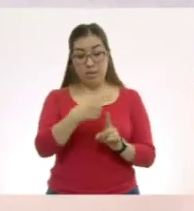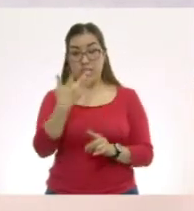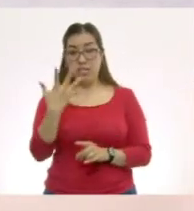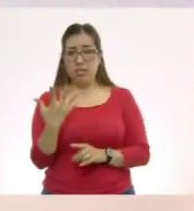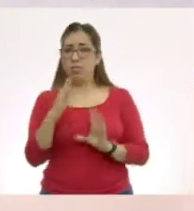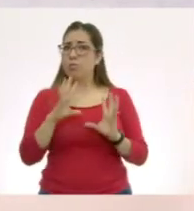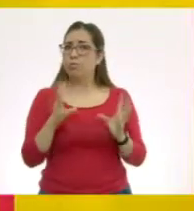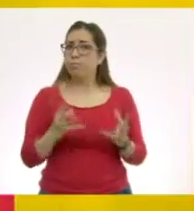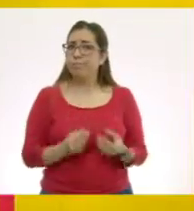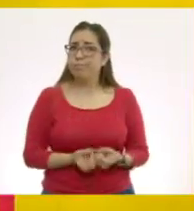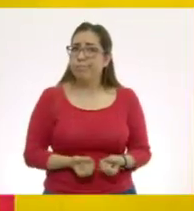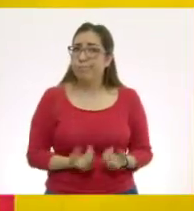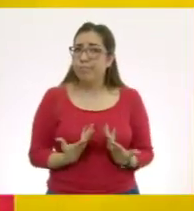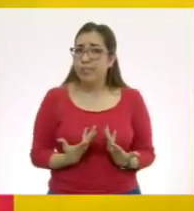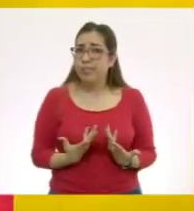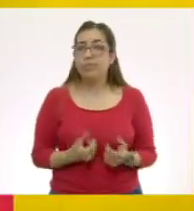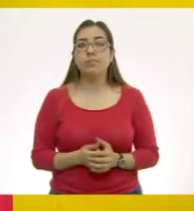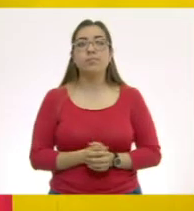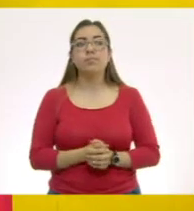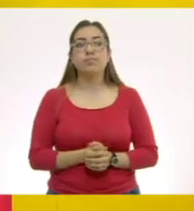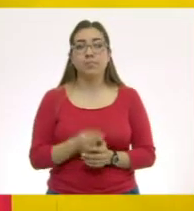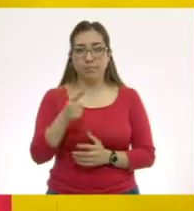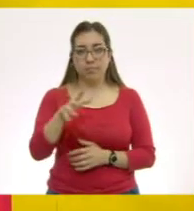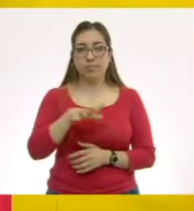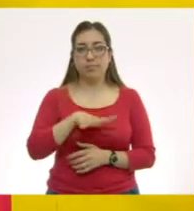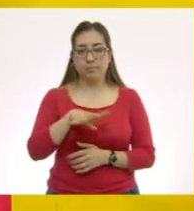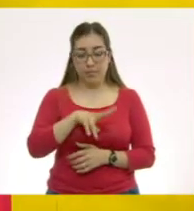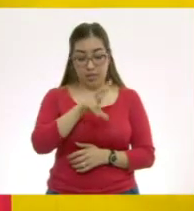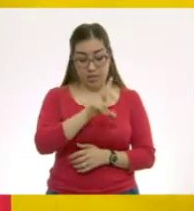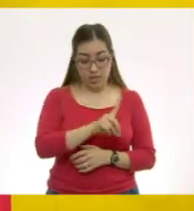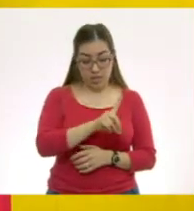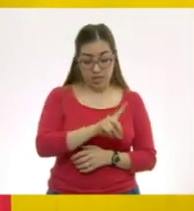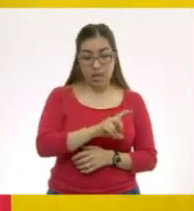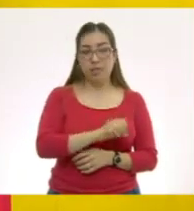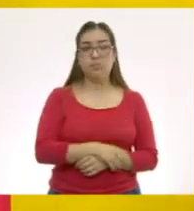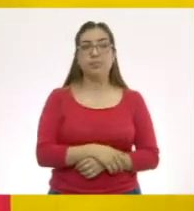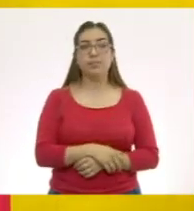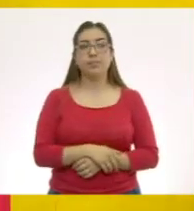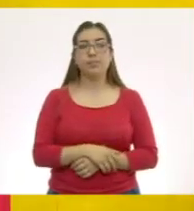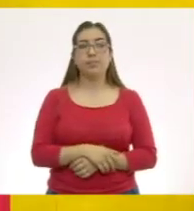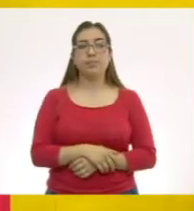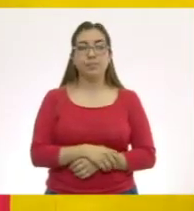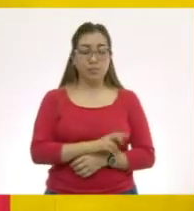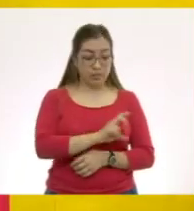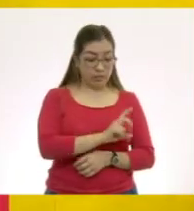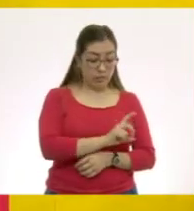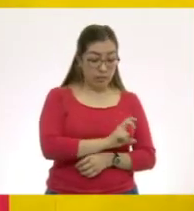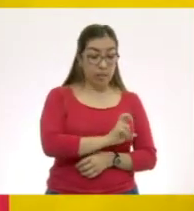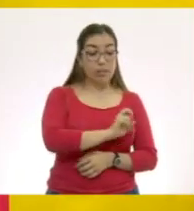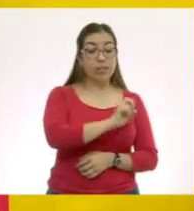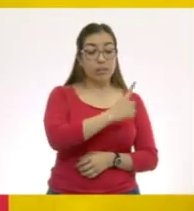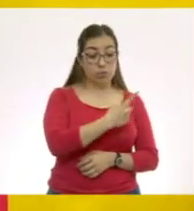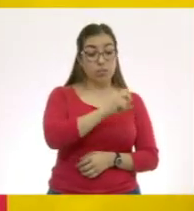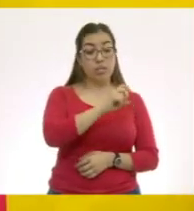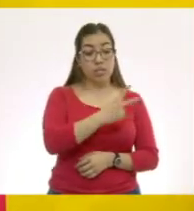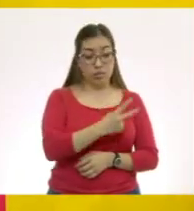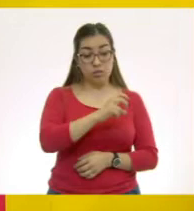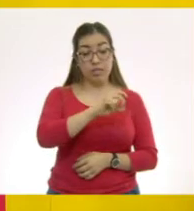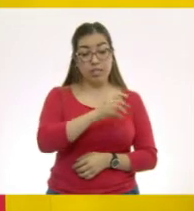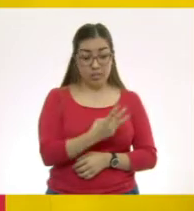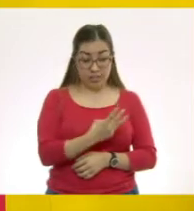es? Entonces tenemos aquí 30 y 1, 2, 3, 4, 5. Aquí están. 31,